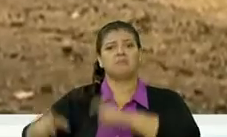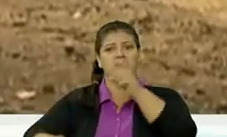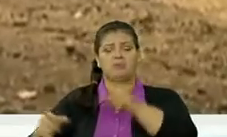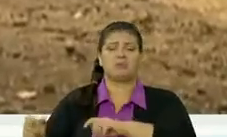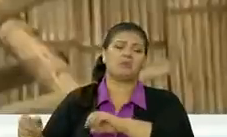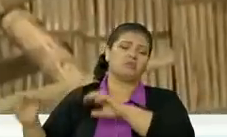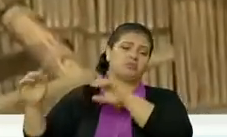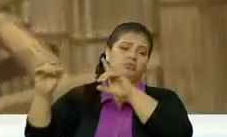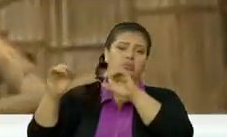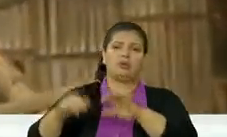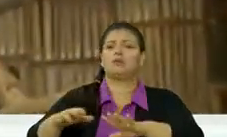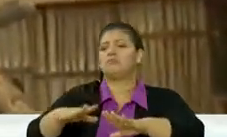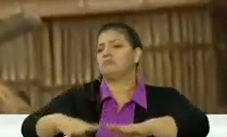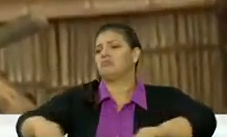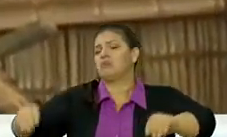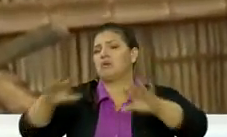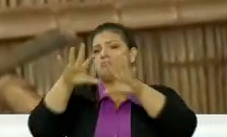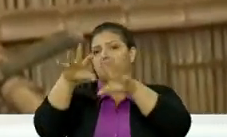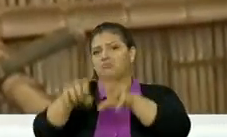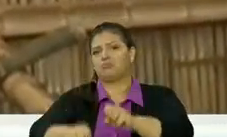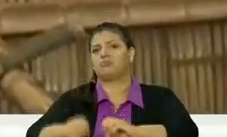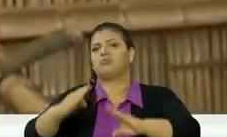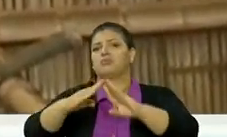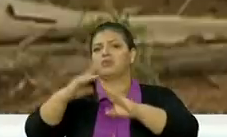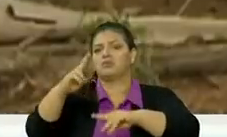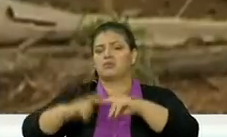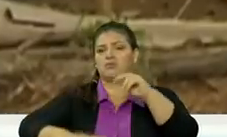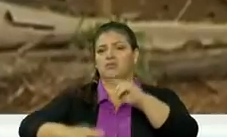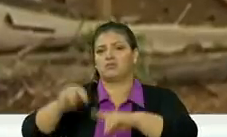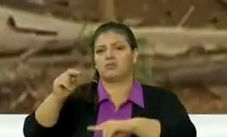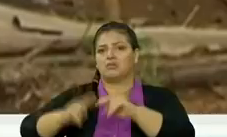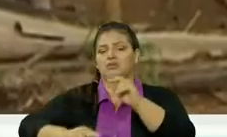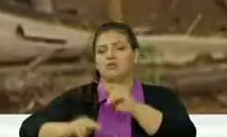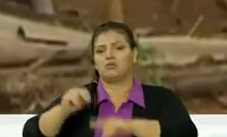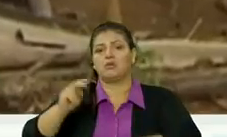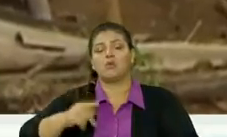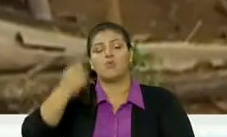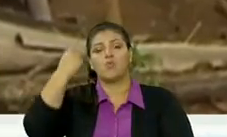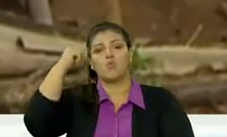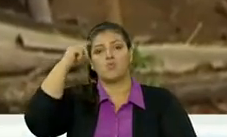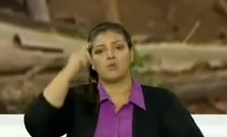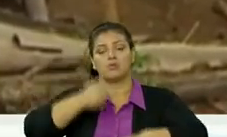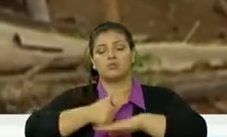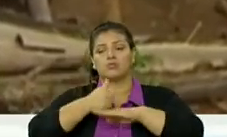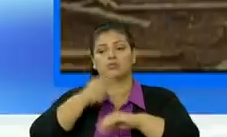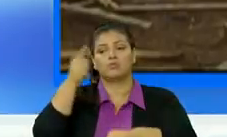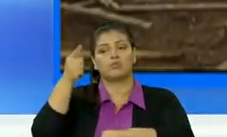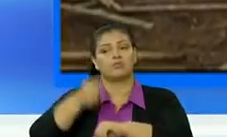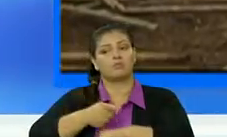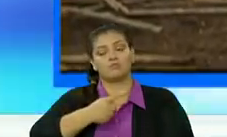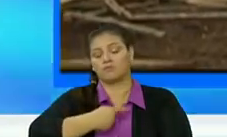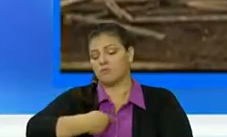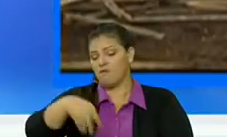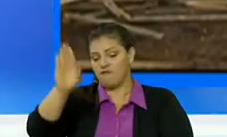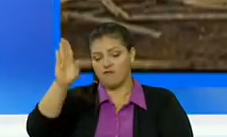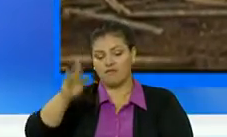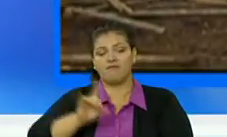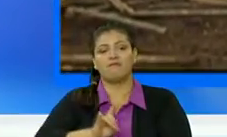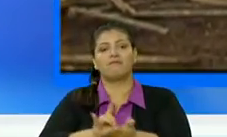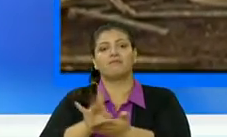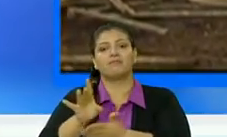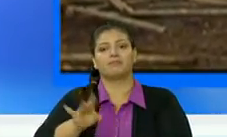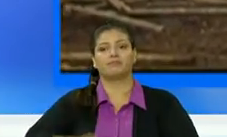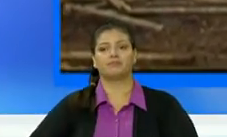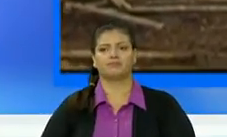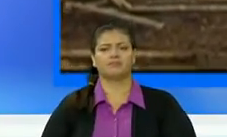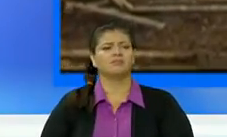este sitio y tener una morada con sus hijos, les toca salir porque el terreno ya tiene dueño. Estábamos viviendo aquí, y aquí nos alojaron